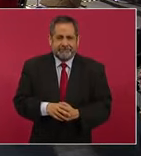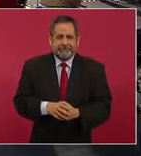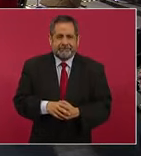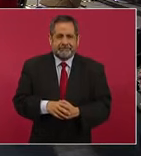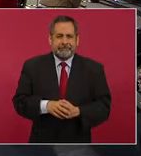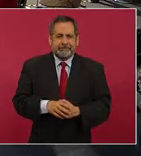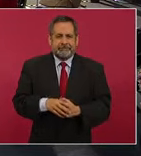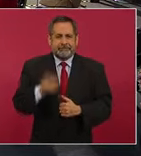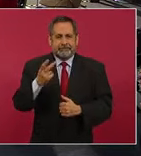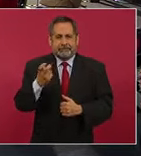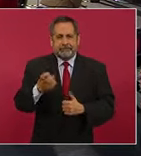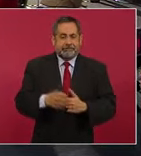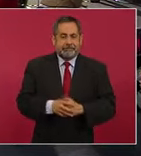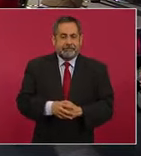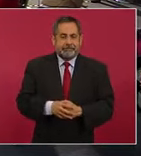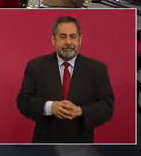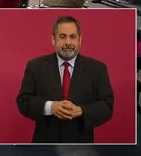Pero así,